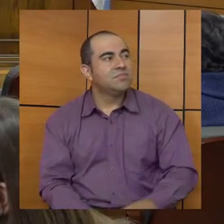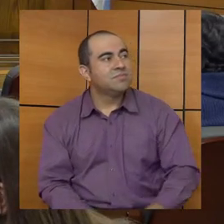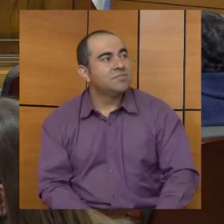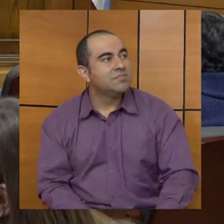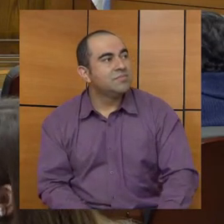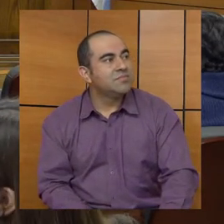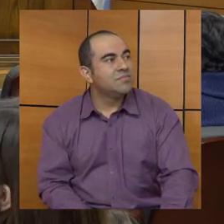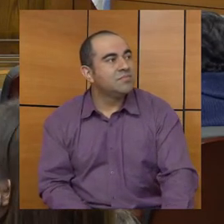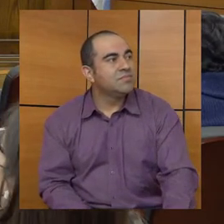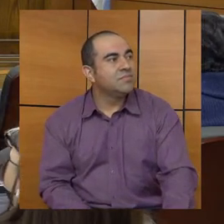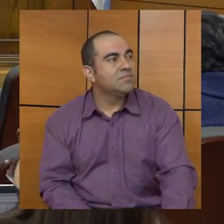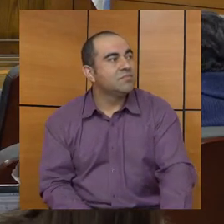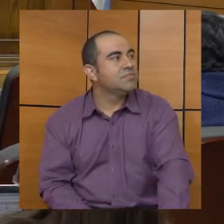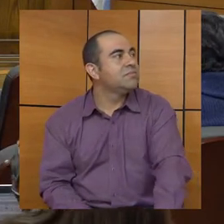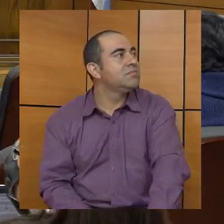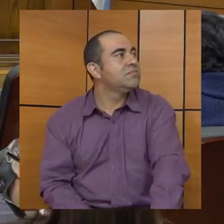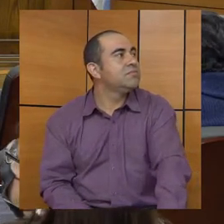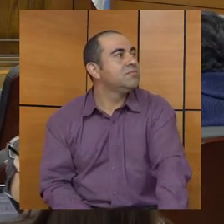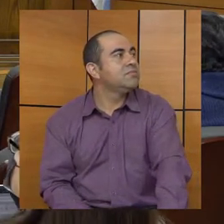Ahora sí.